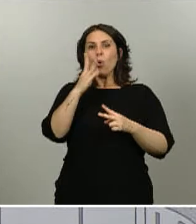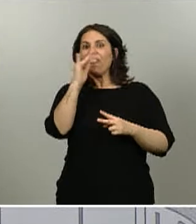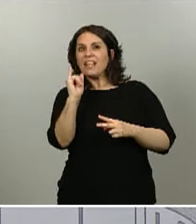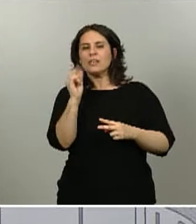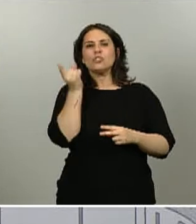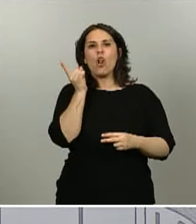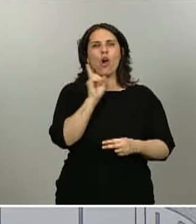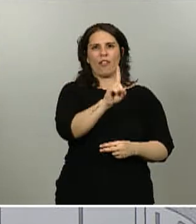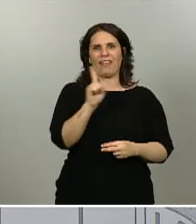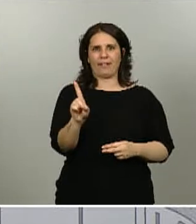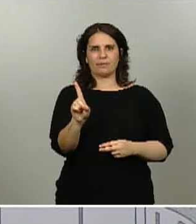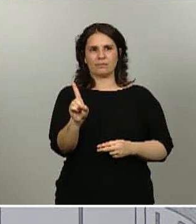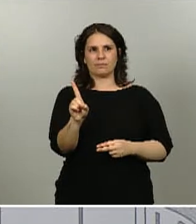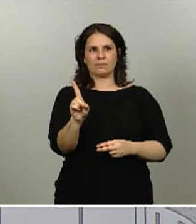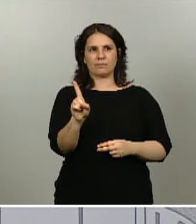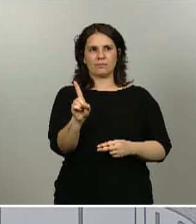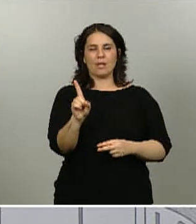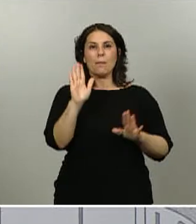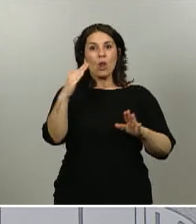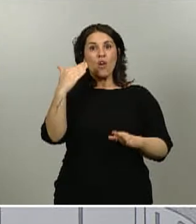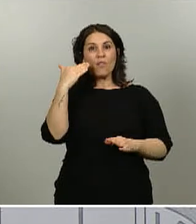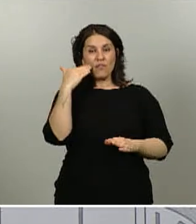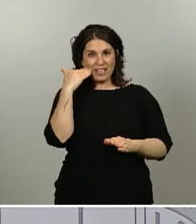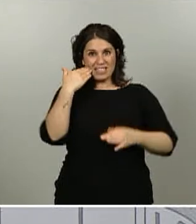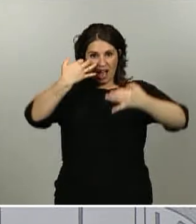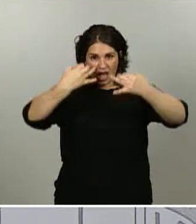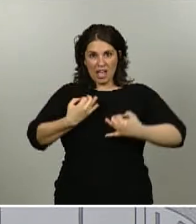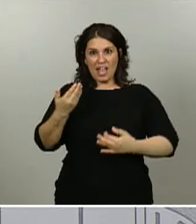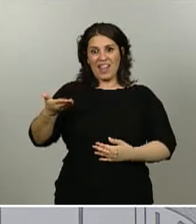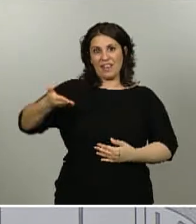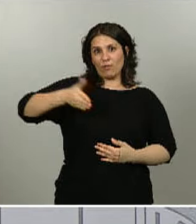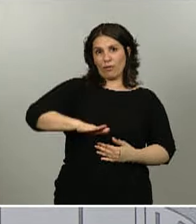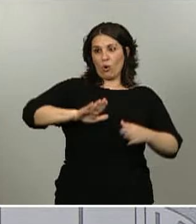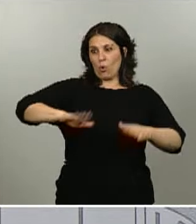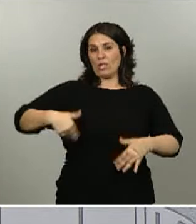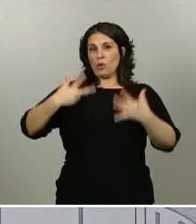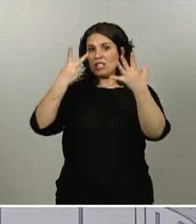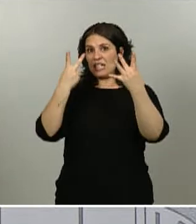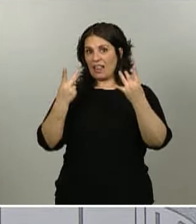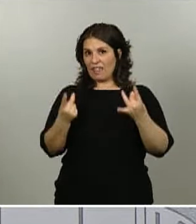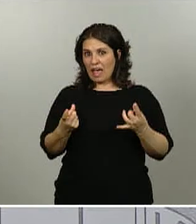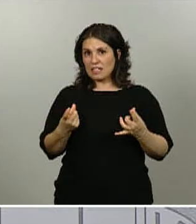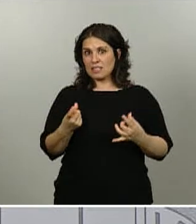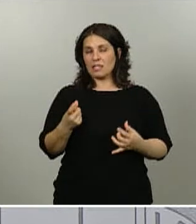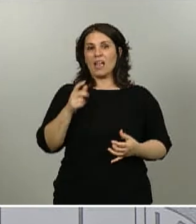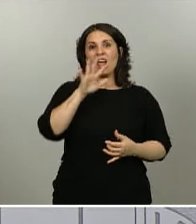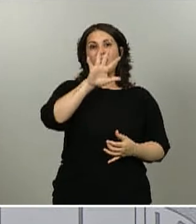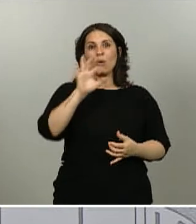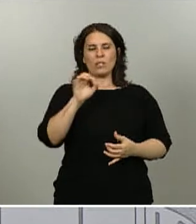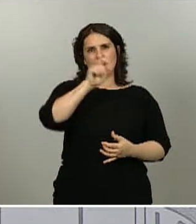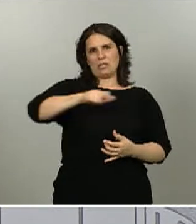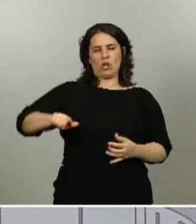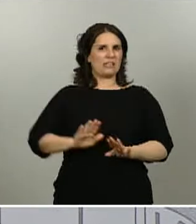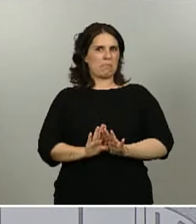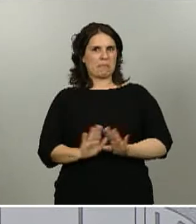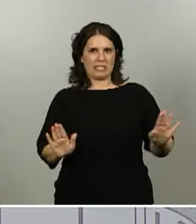y sabemos que con fecha de defunción en los últimos 7 días solamente se han notificado 50 personas.